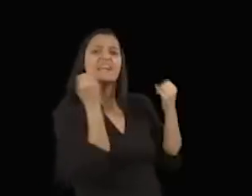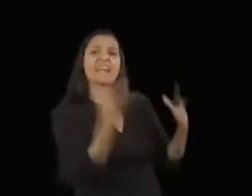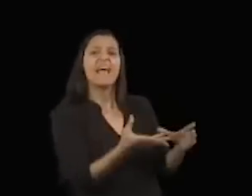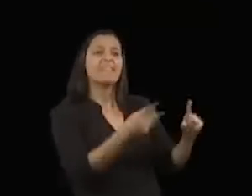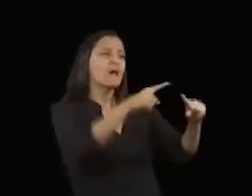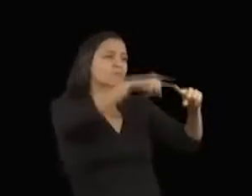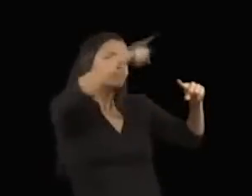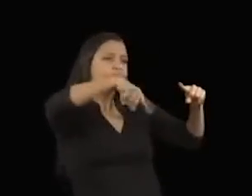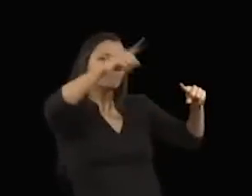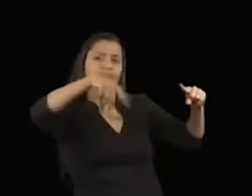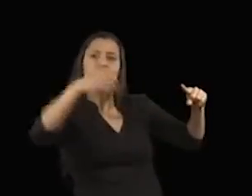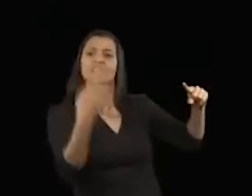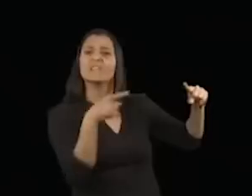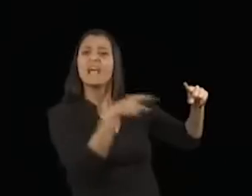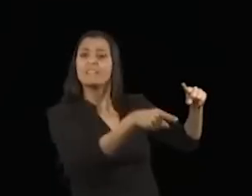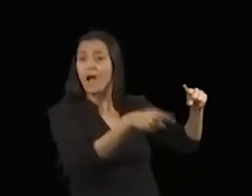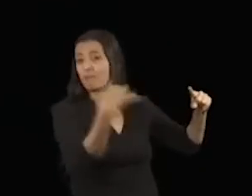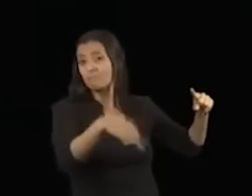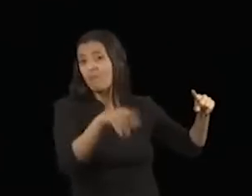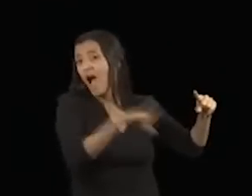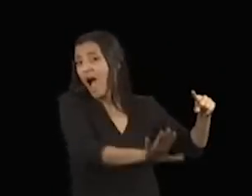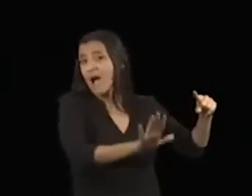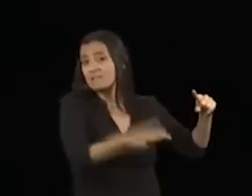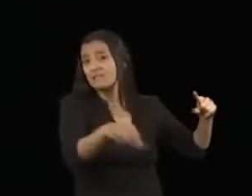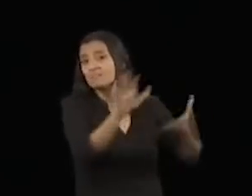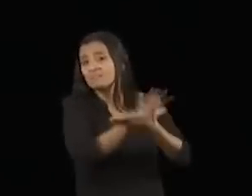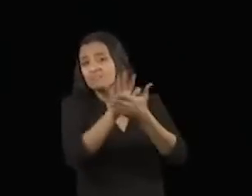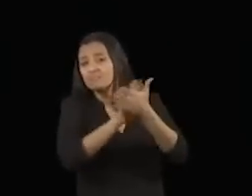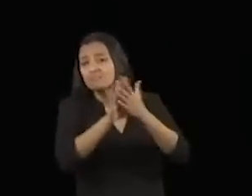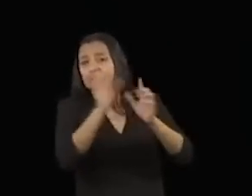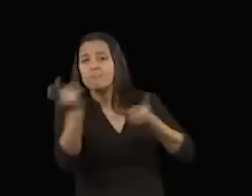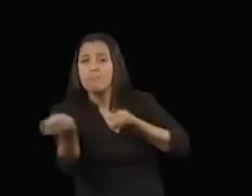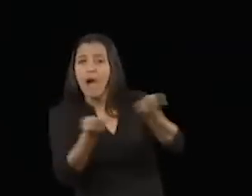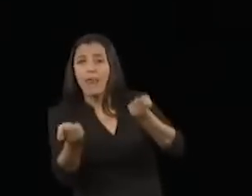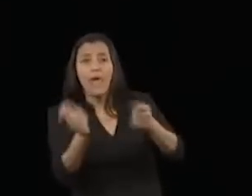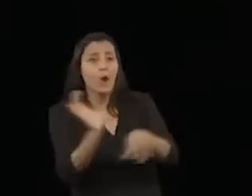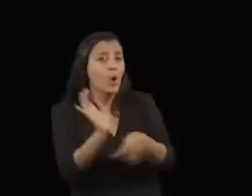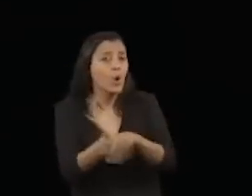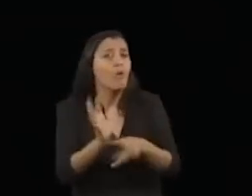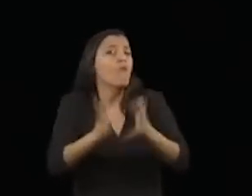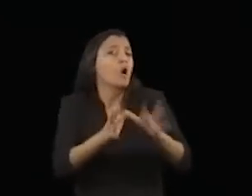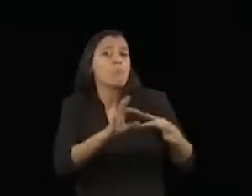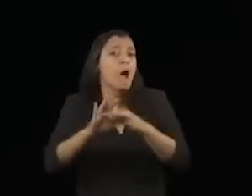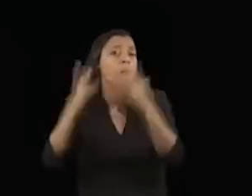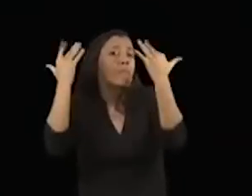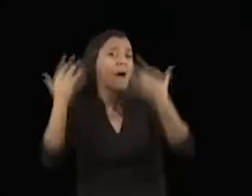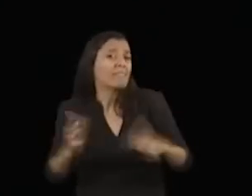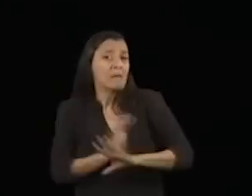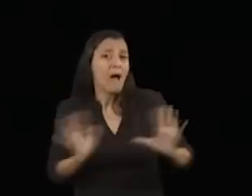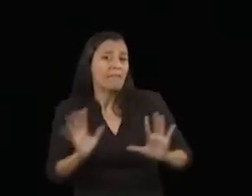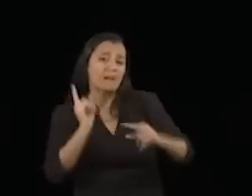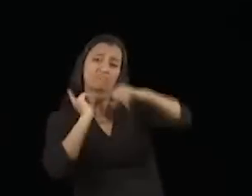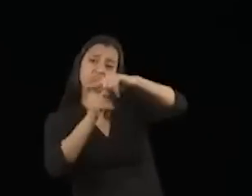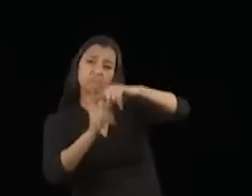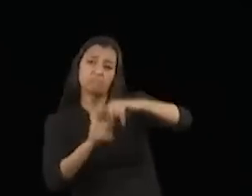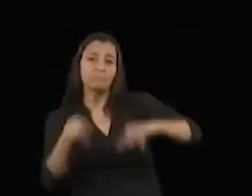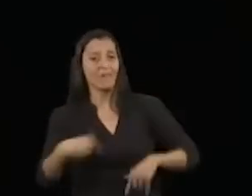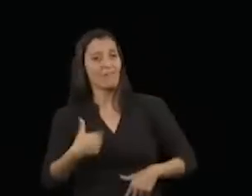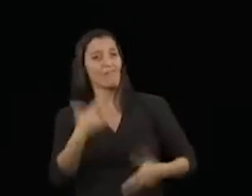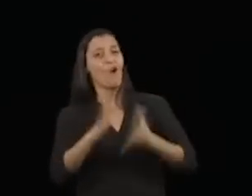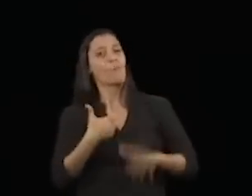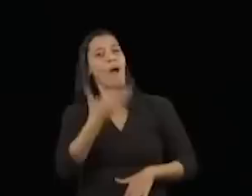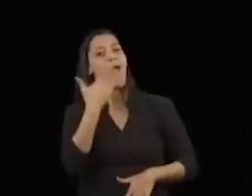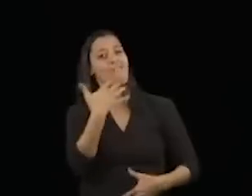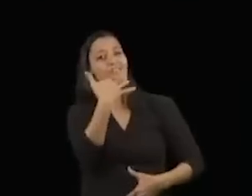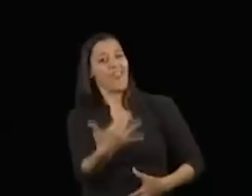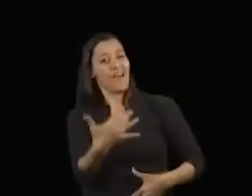de la curva y así es como va a pasar. Es decir, es todo pirotecnia matemática. Estoy siendo bastante elegante hoy. En